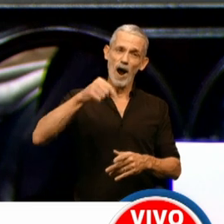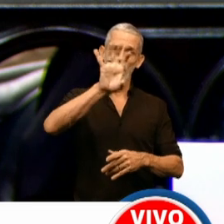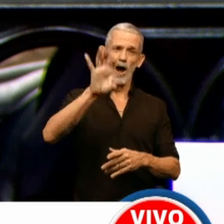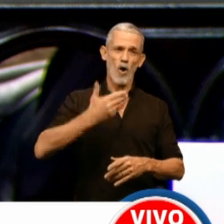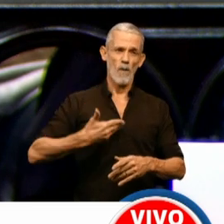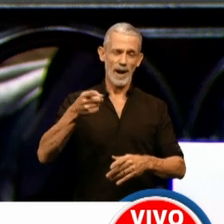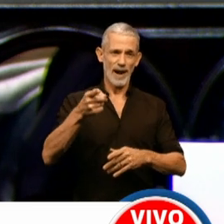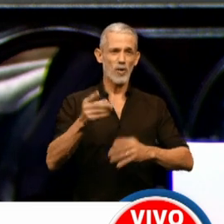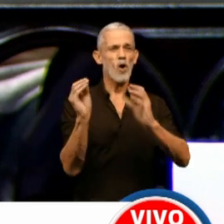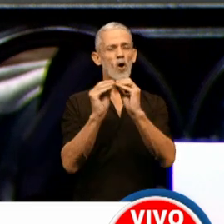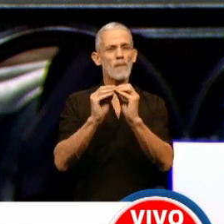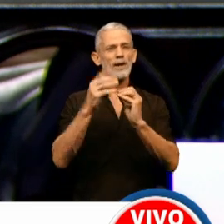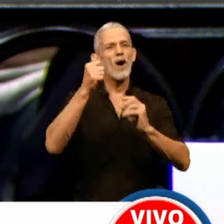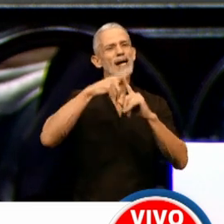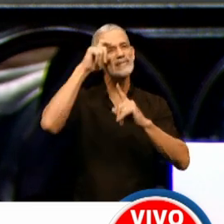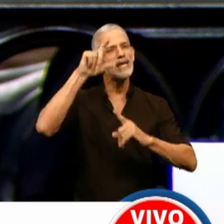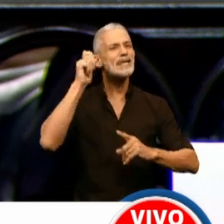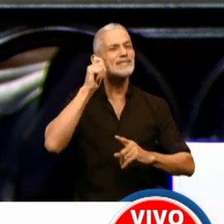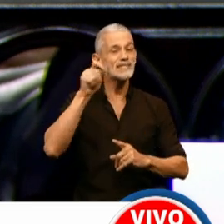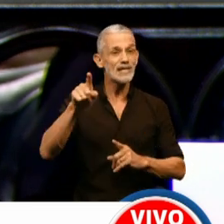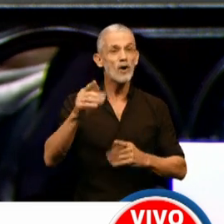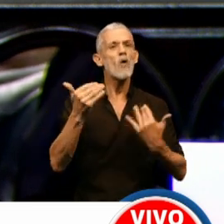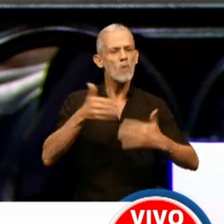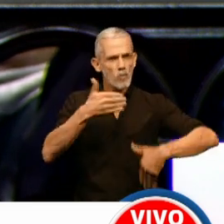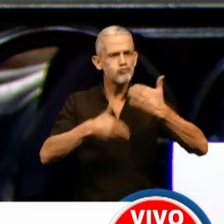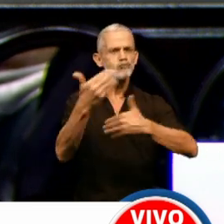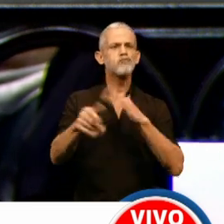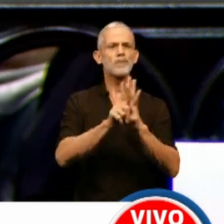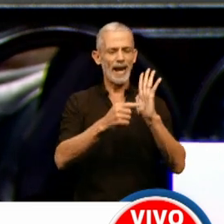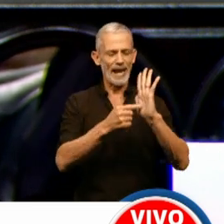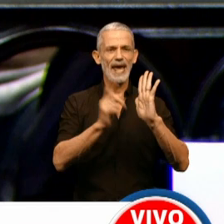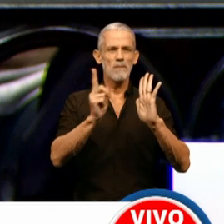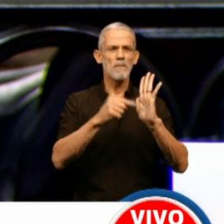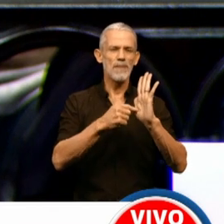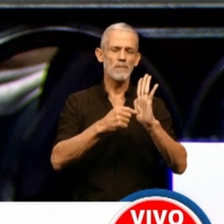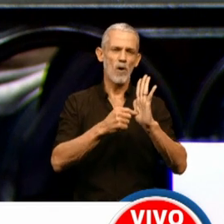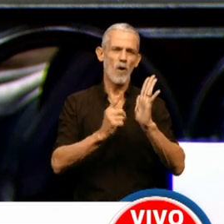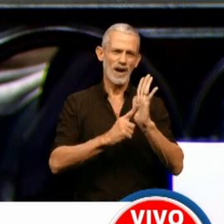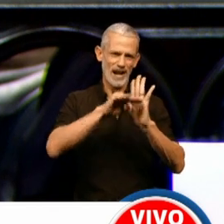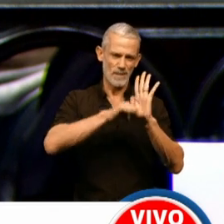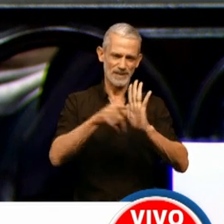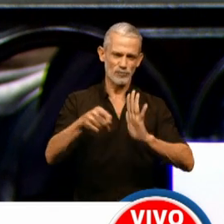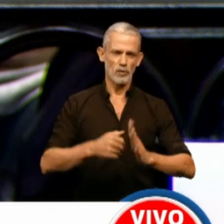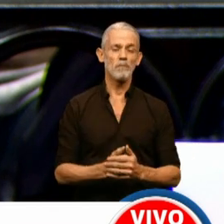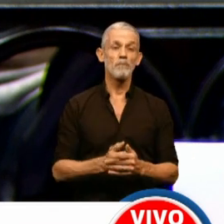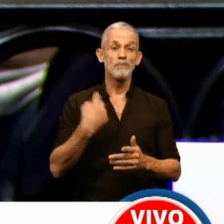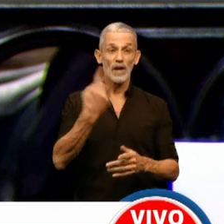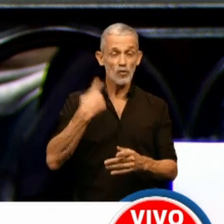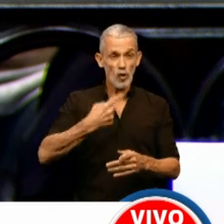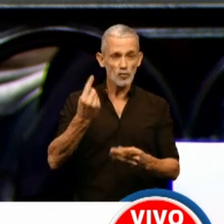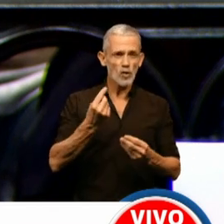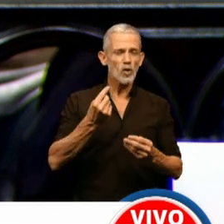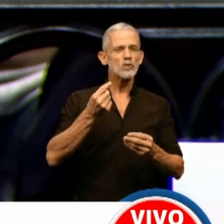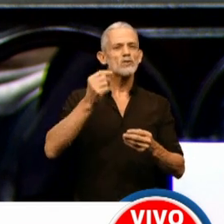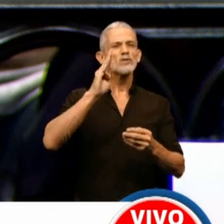el compañero axel kiciloff pudo poner en marcha esa posibilidad de la ley y reglamentar la nosotros en